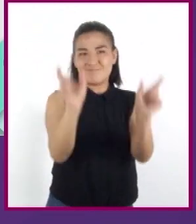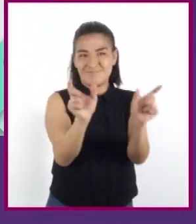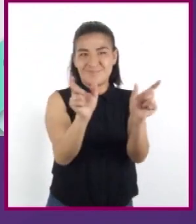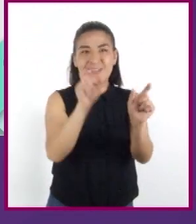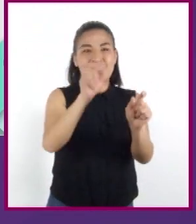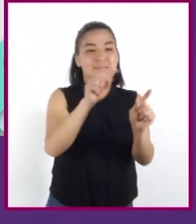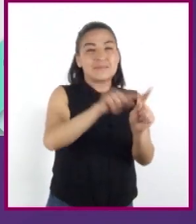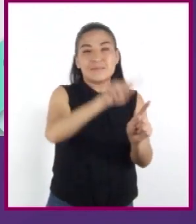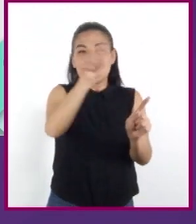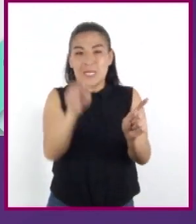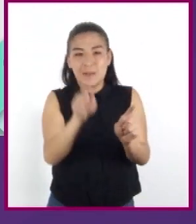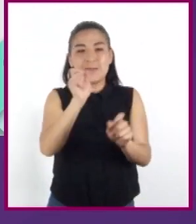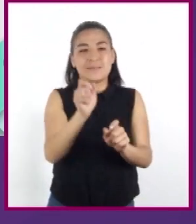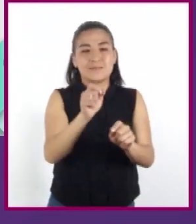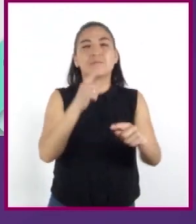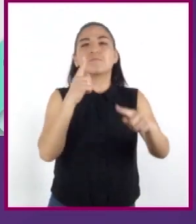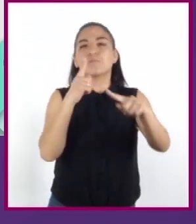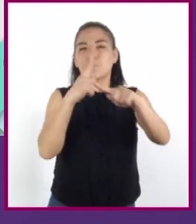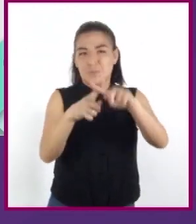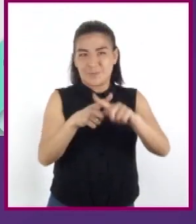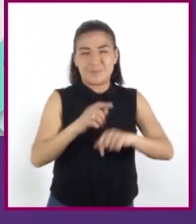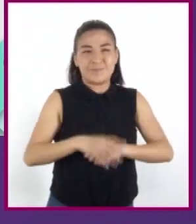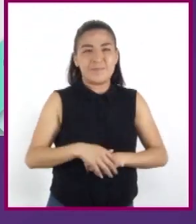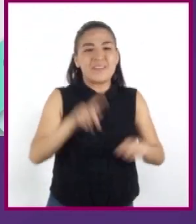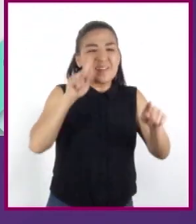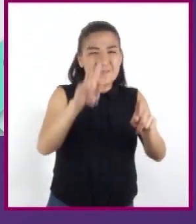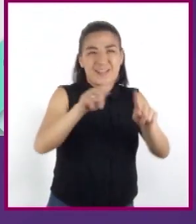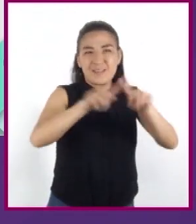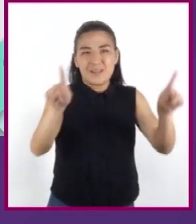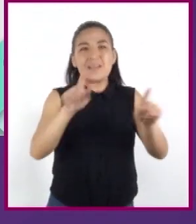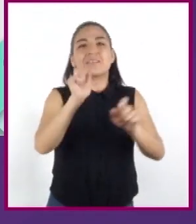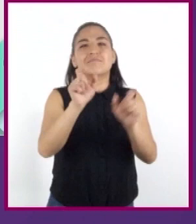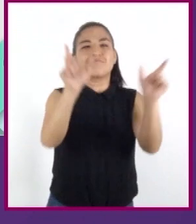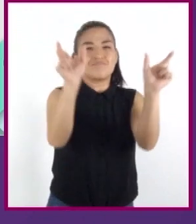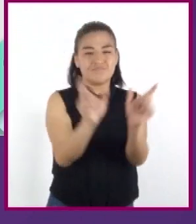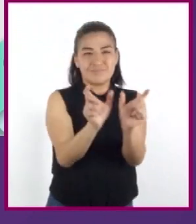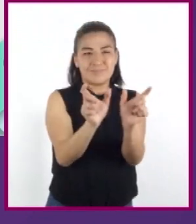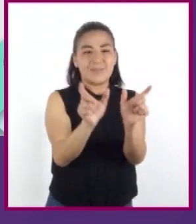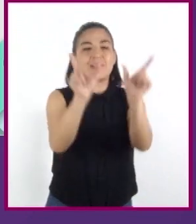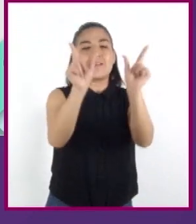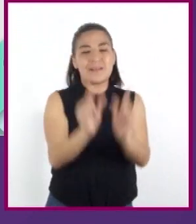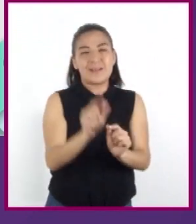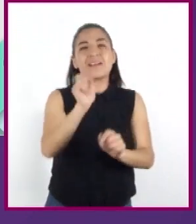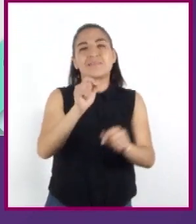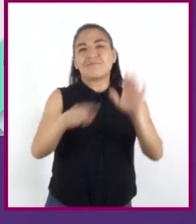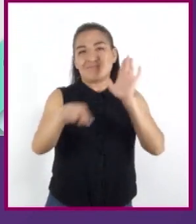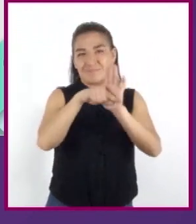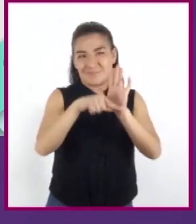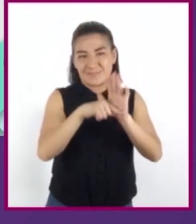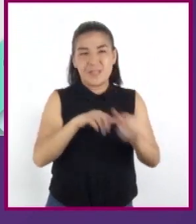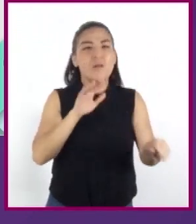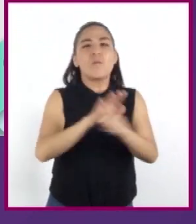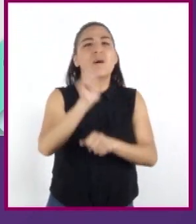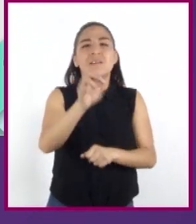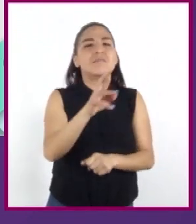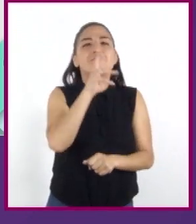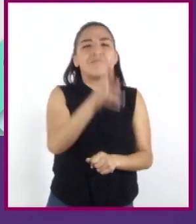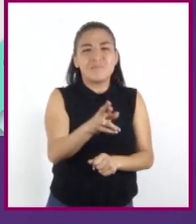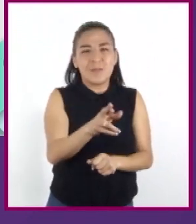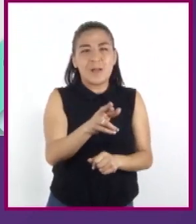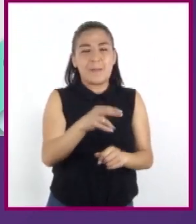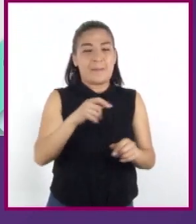los signos de estos términos son diferentes, por lo que el resultado será un signo negativo. El resultado de